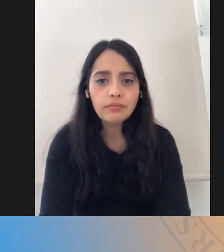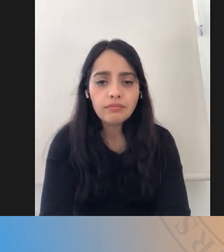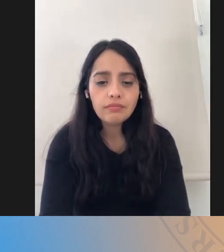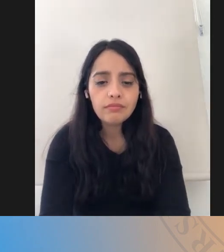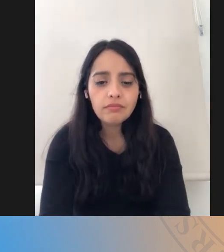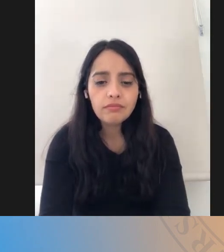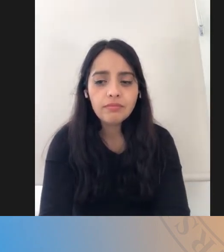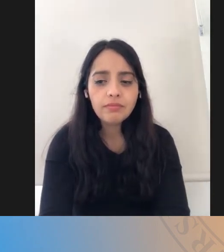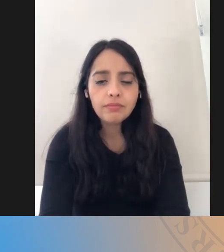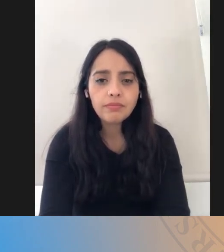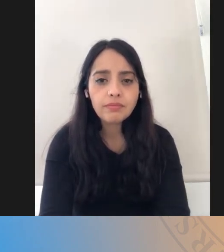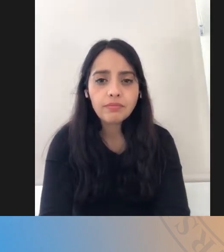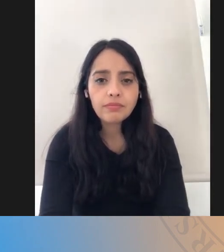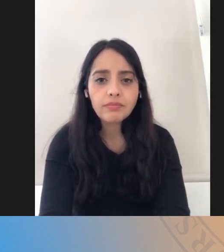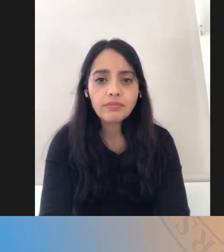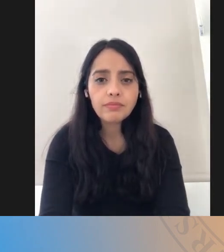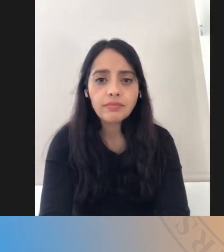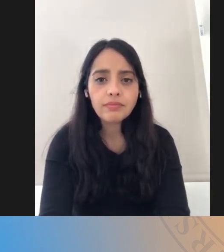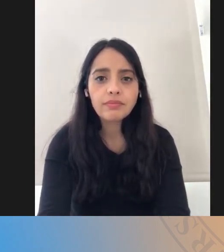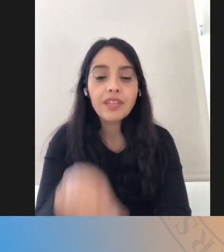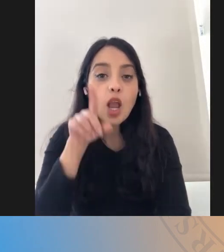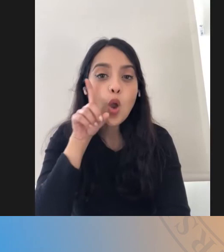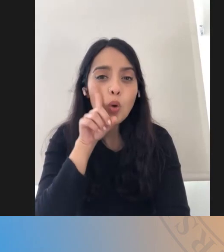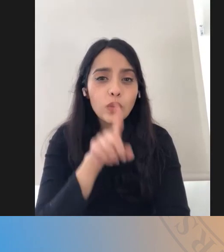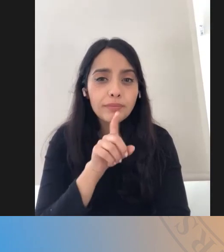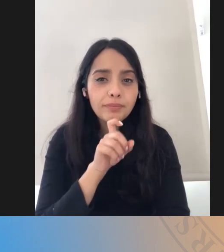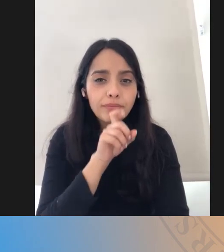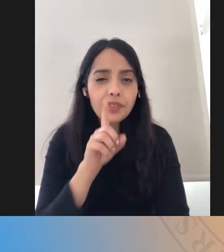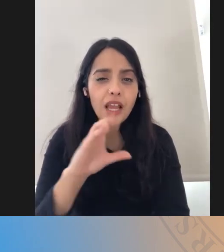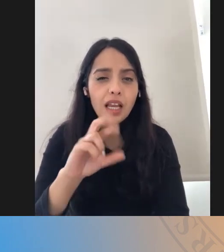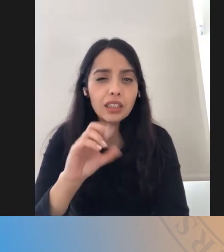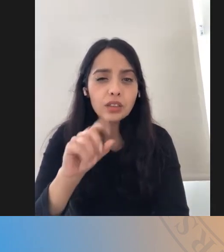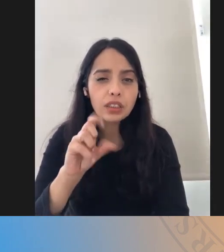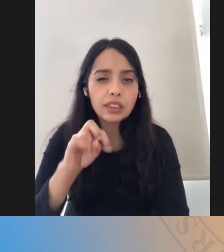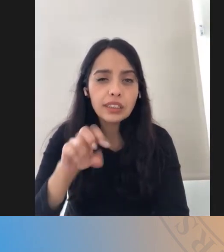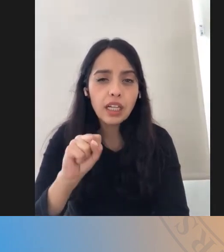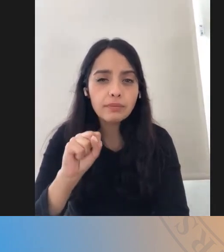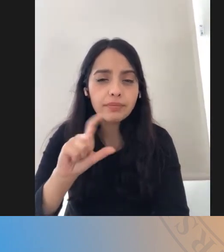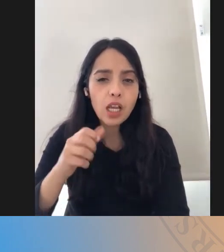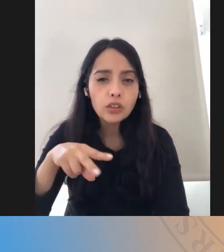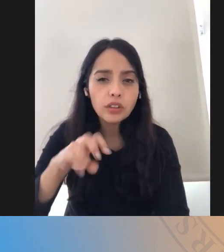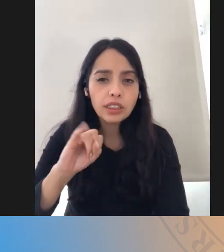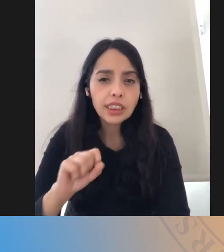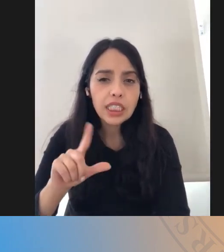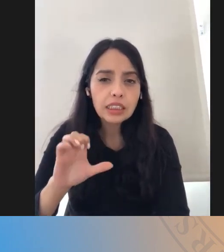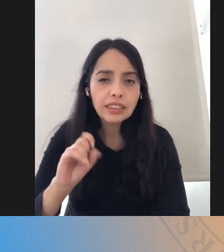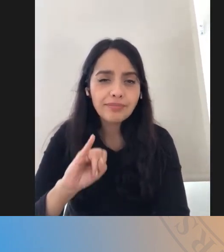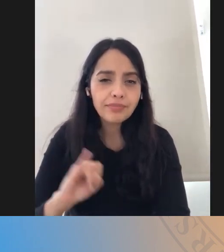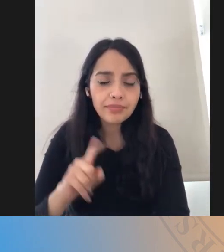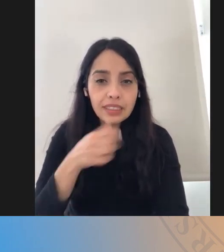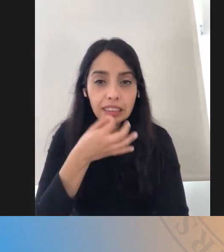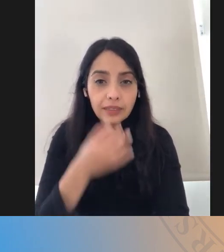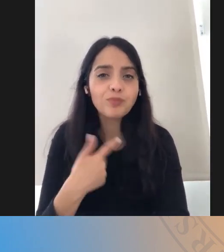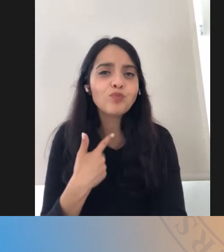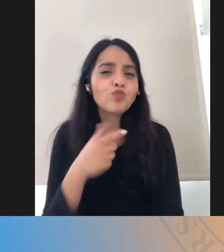Tenemos una última pregunta de Carolina González, que dice: ¿qué tiene que hacer una